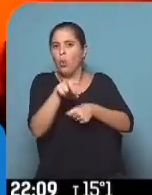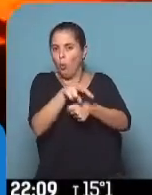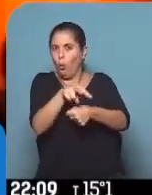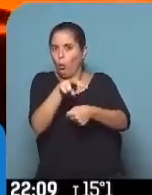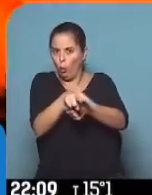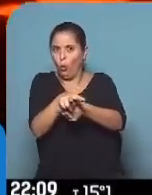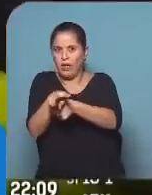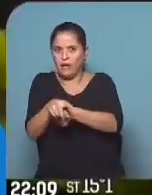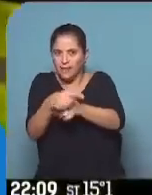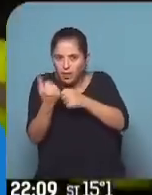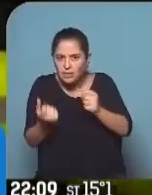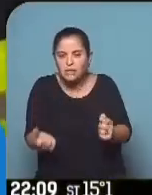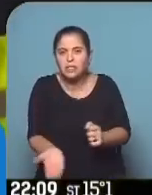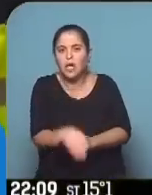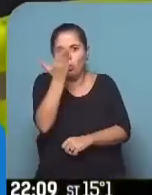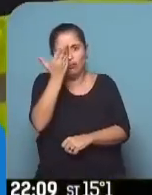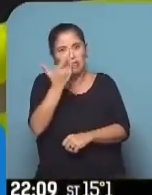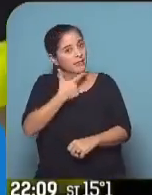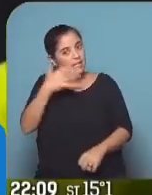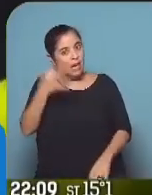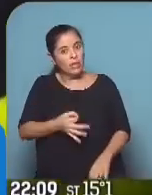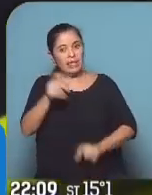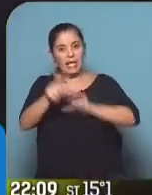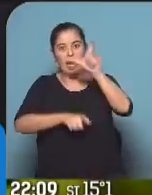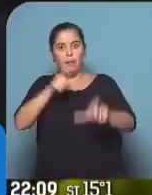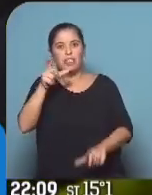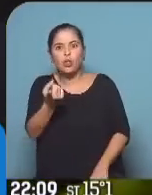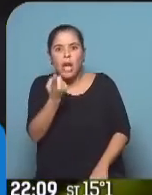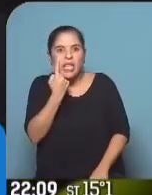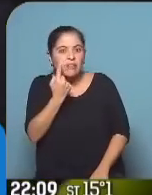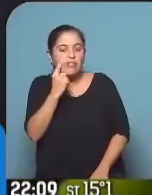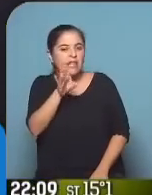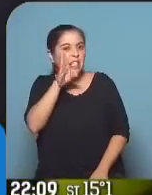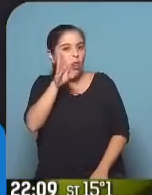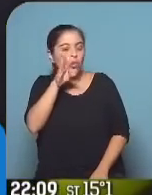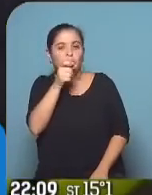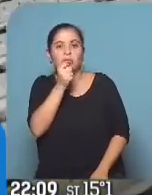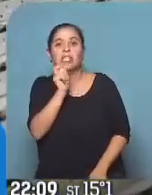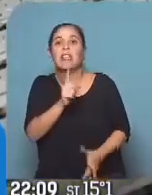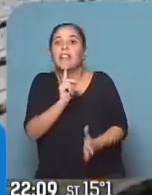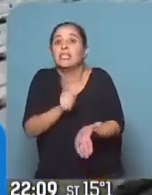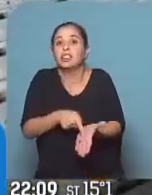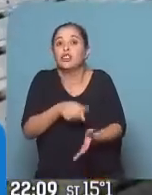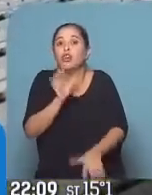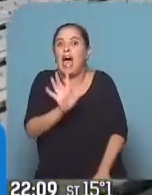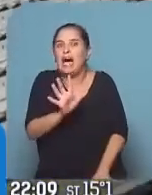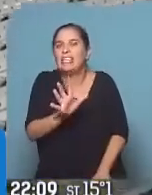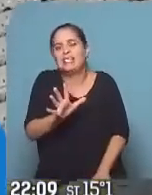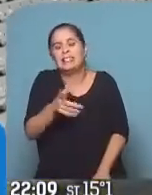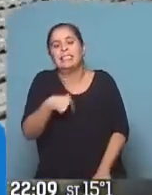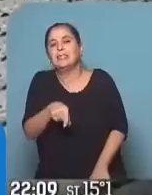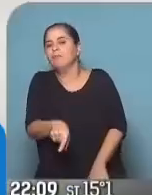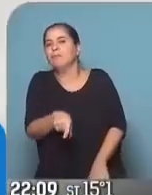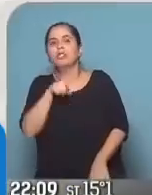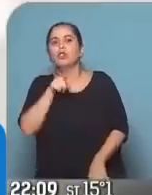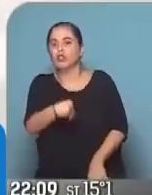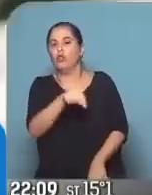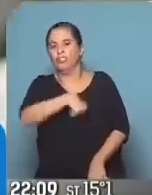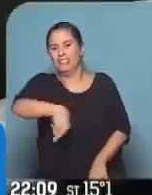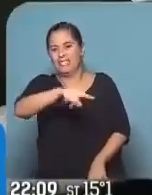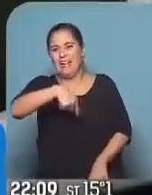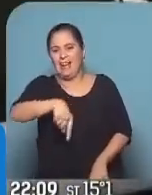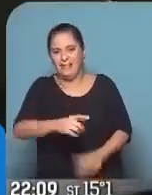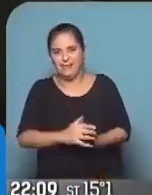anuales, es decir, 13 veces más que el salario promedio de un trabajador de la industria del acero o de la de